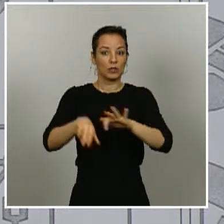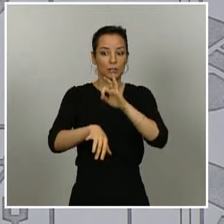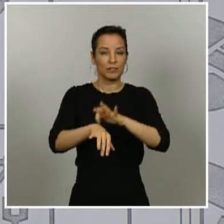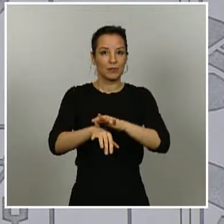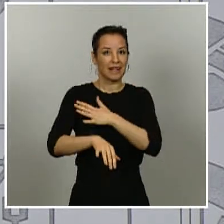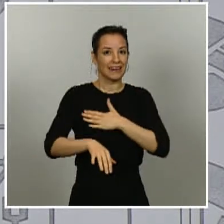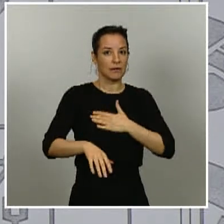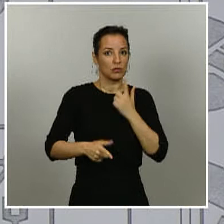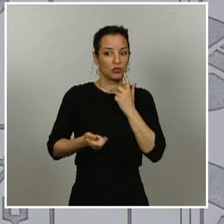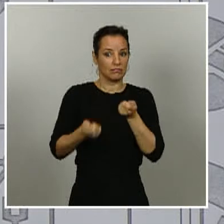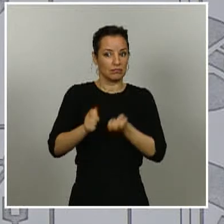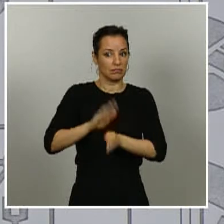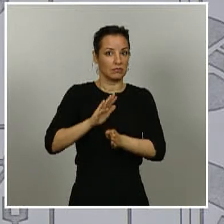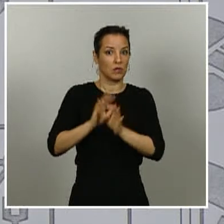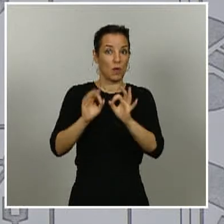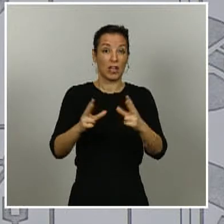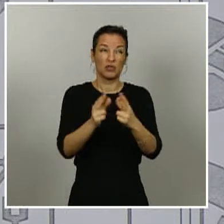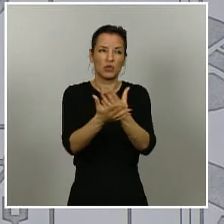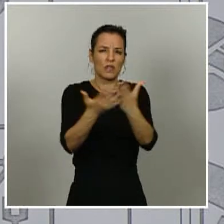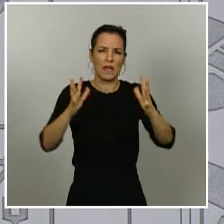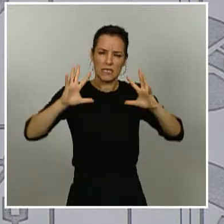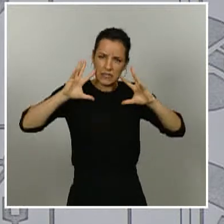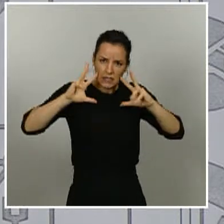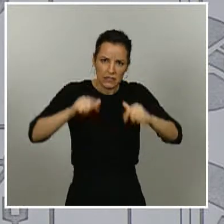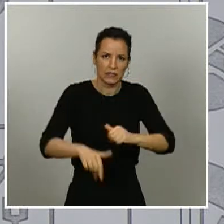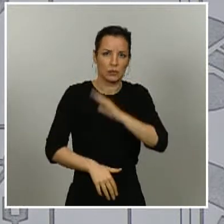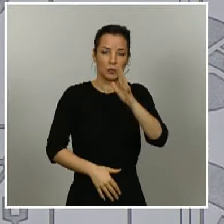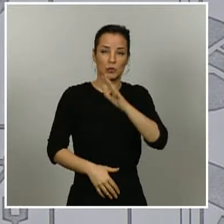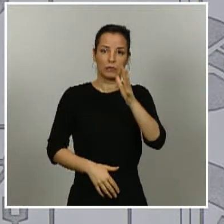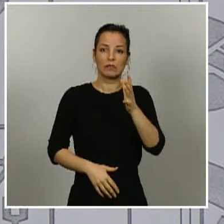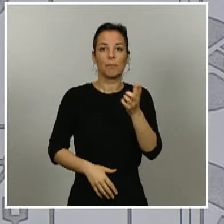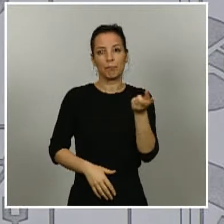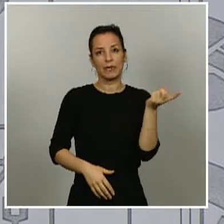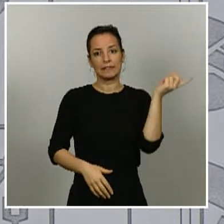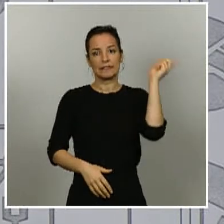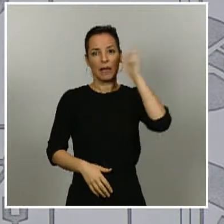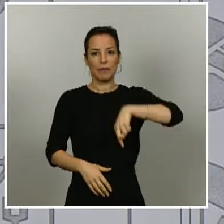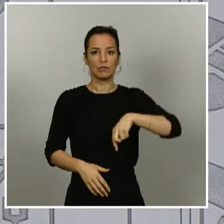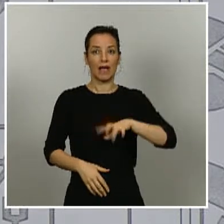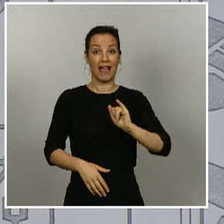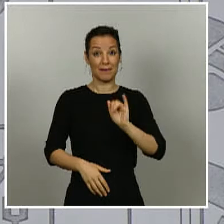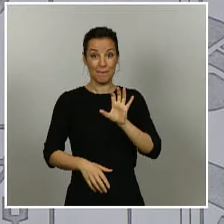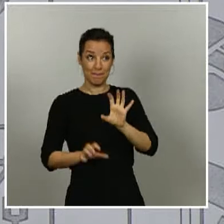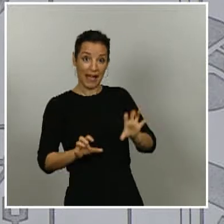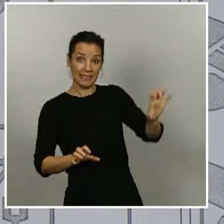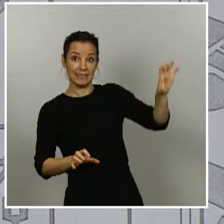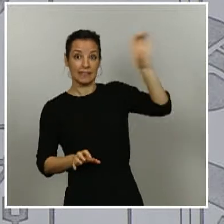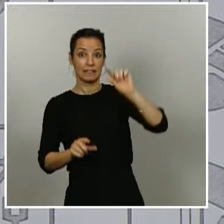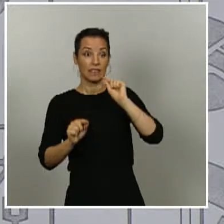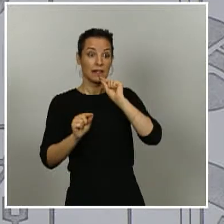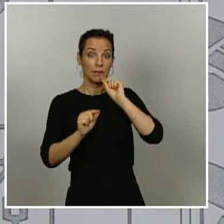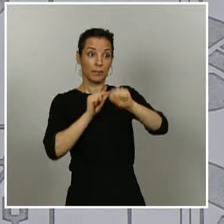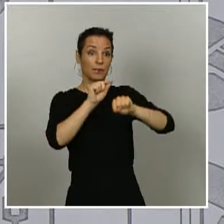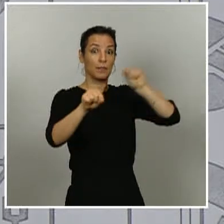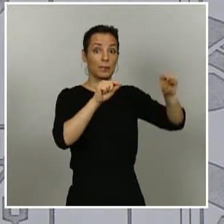y está toda la sociedad haciendo un esfuerzo muy importante. Pero también sabemos que hay otros países donde hay una transmisión similar a la nuestra y en